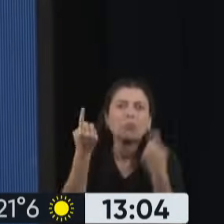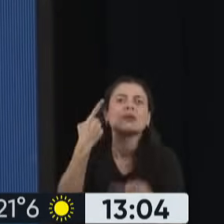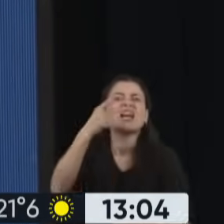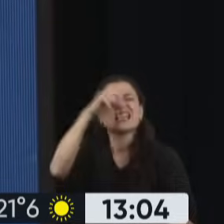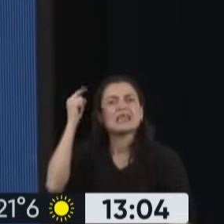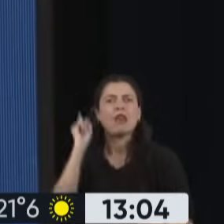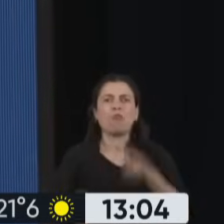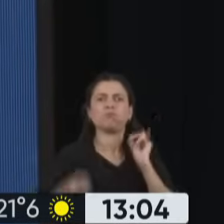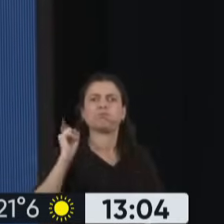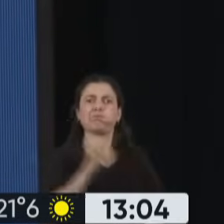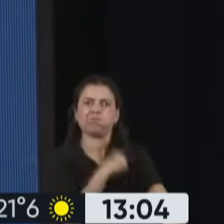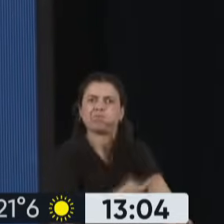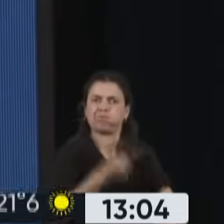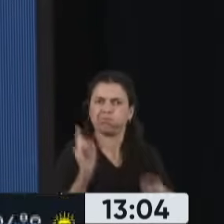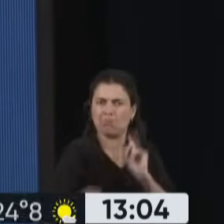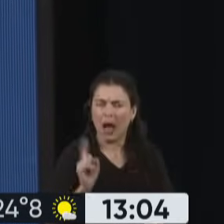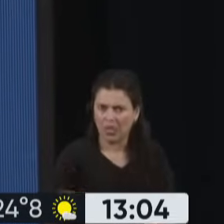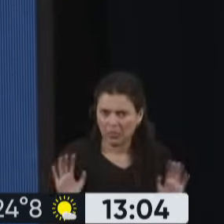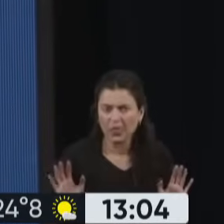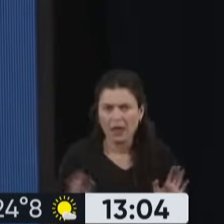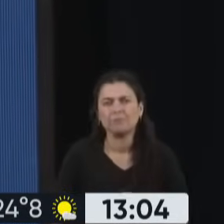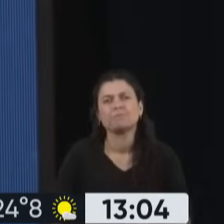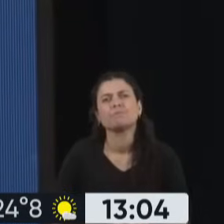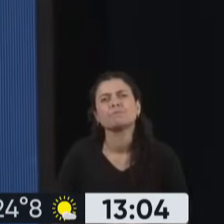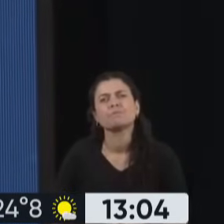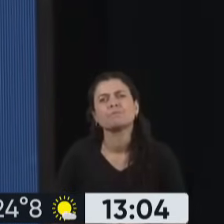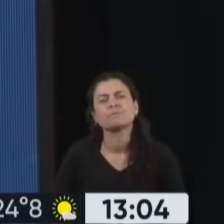expuesto a la sombra de la coerción.